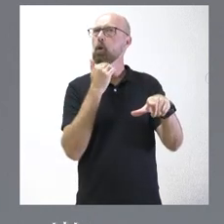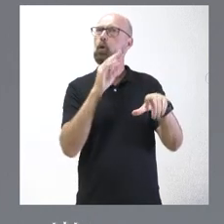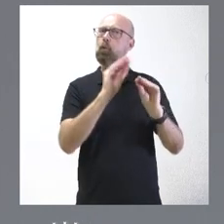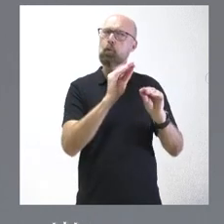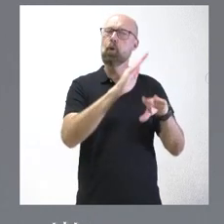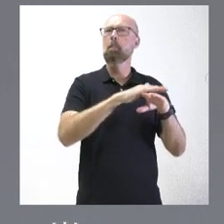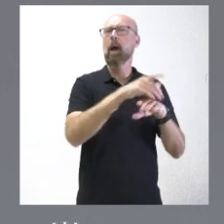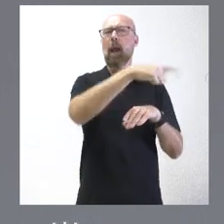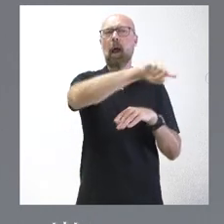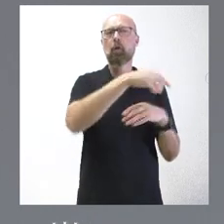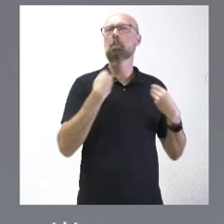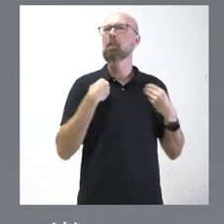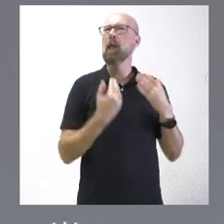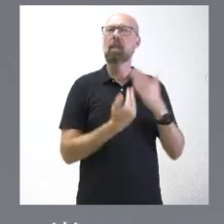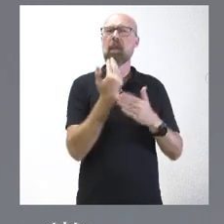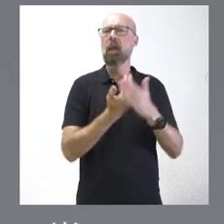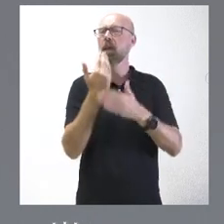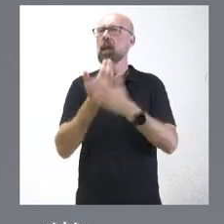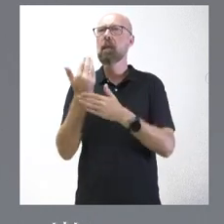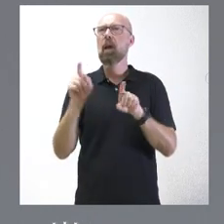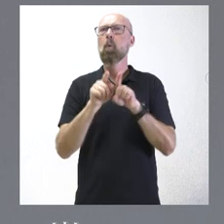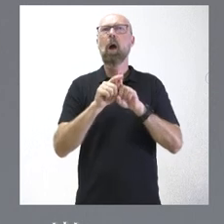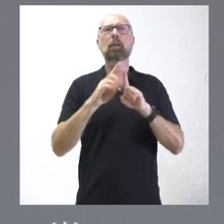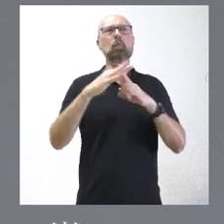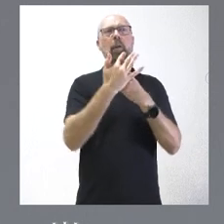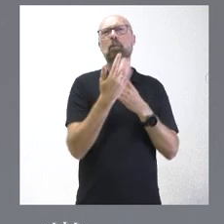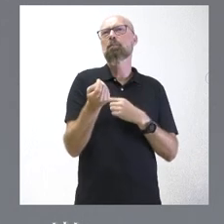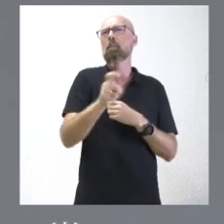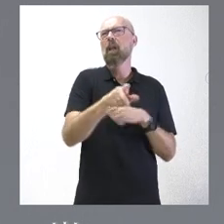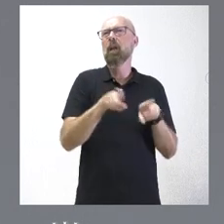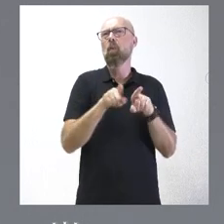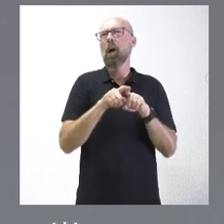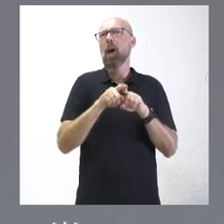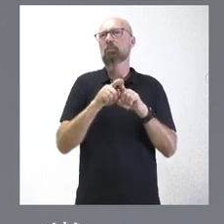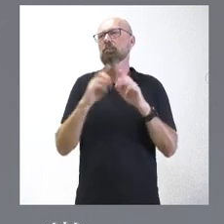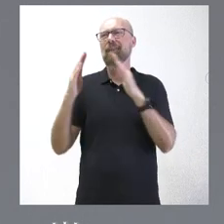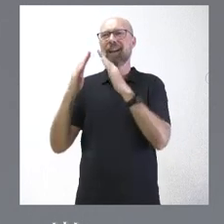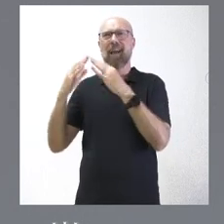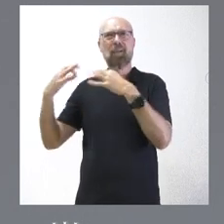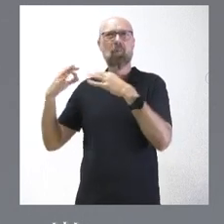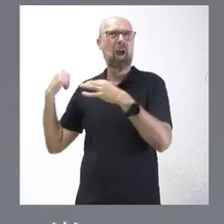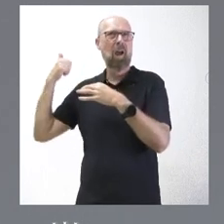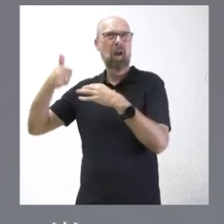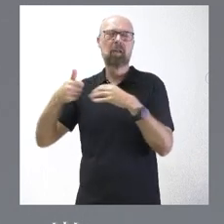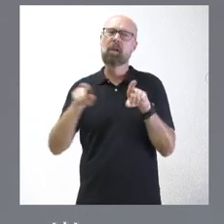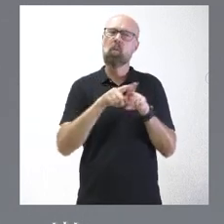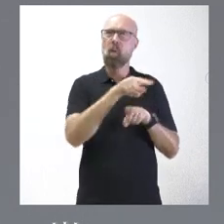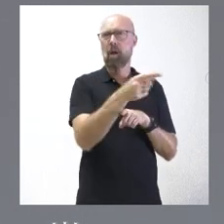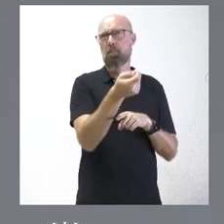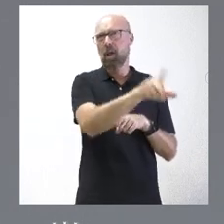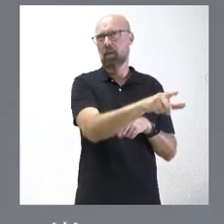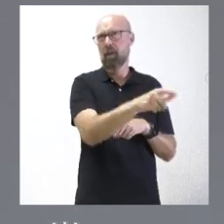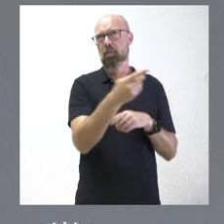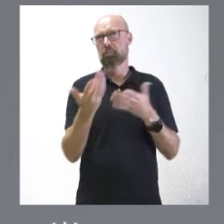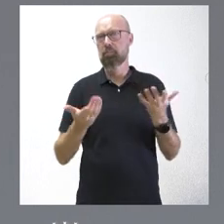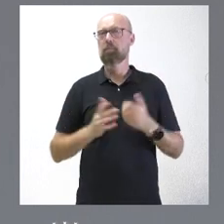desarrollar su día a día en un ambiente que es lo más parecido a un domicilio a partir de ahí el centro